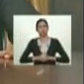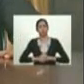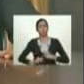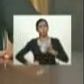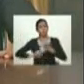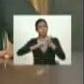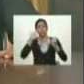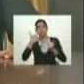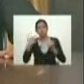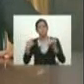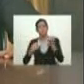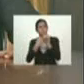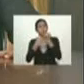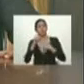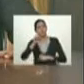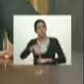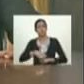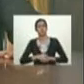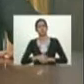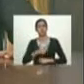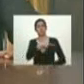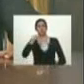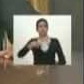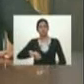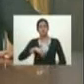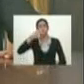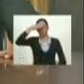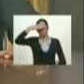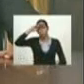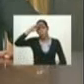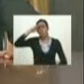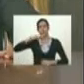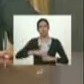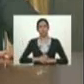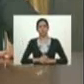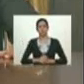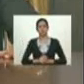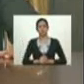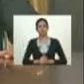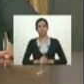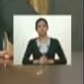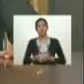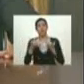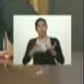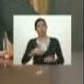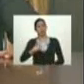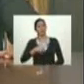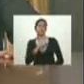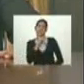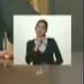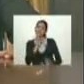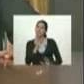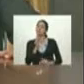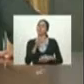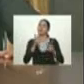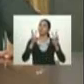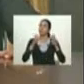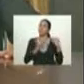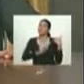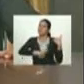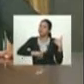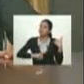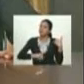apoyo también de China de Cuba ahora de Argentina es difícil porque bueno la